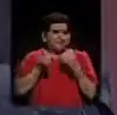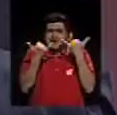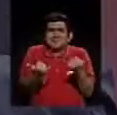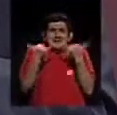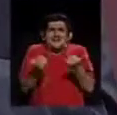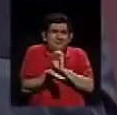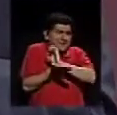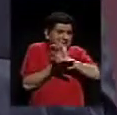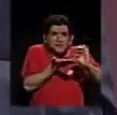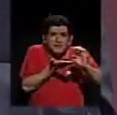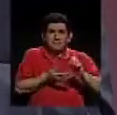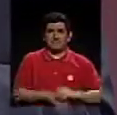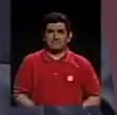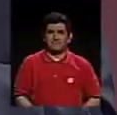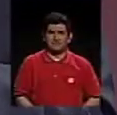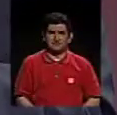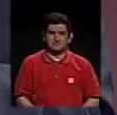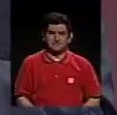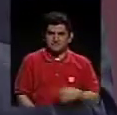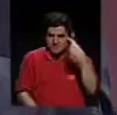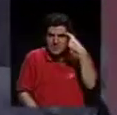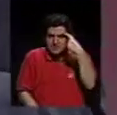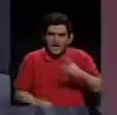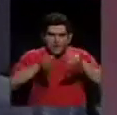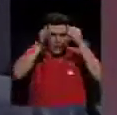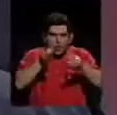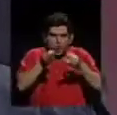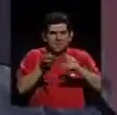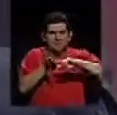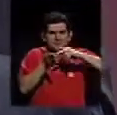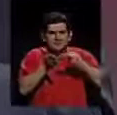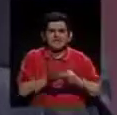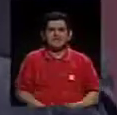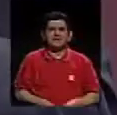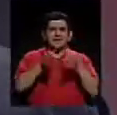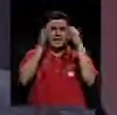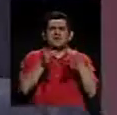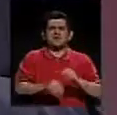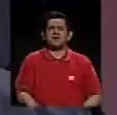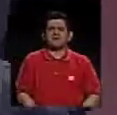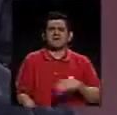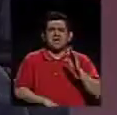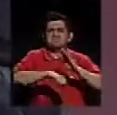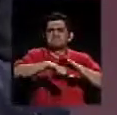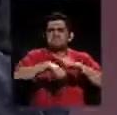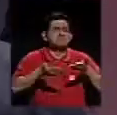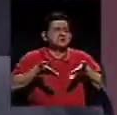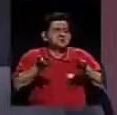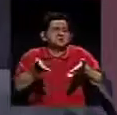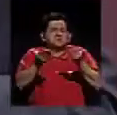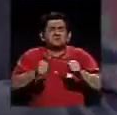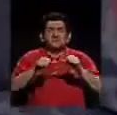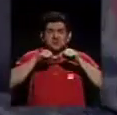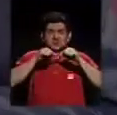para evitar que la Corte se convierta en una Corte complaciente a la luz de este proceso